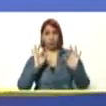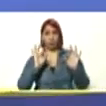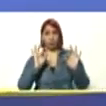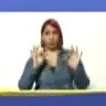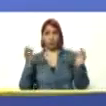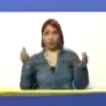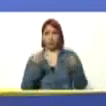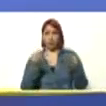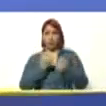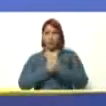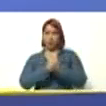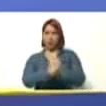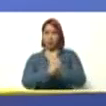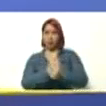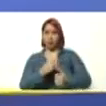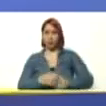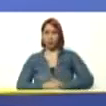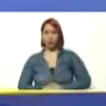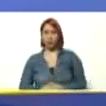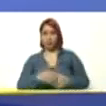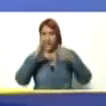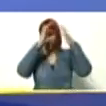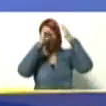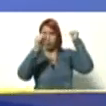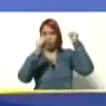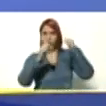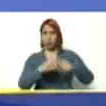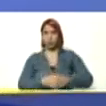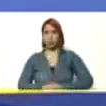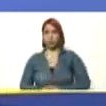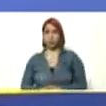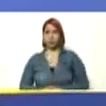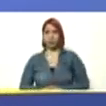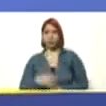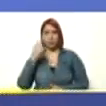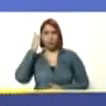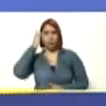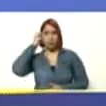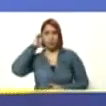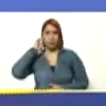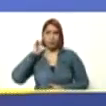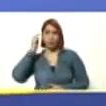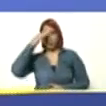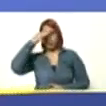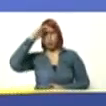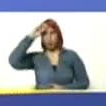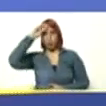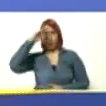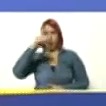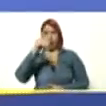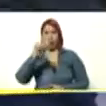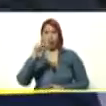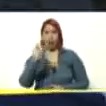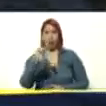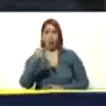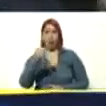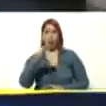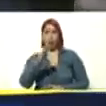siempre queridísimo, embajador de la República de Cuba, Dagoberto